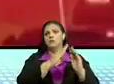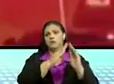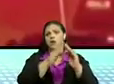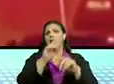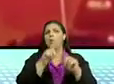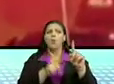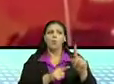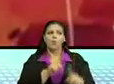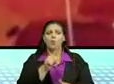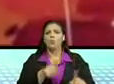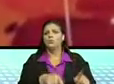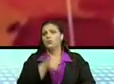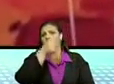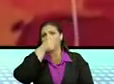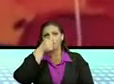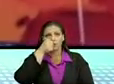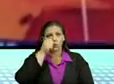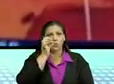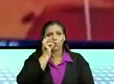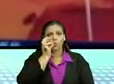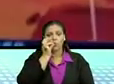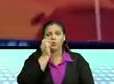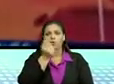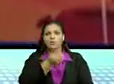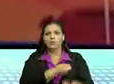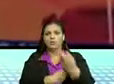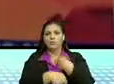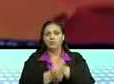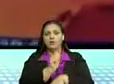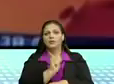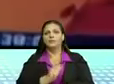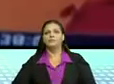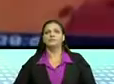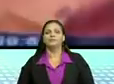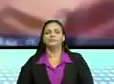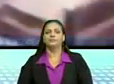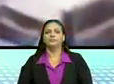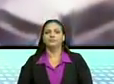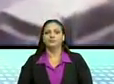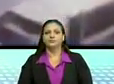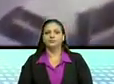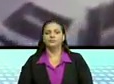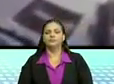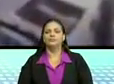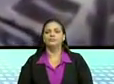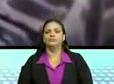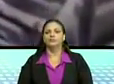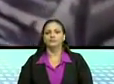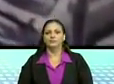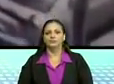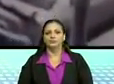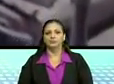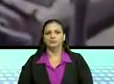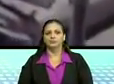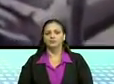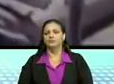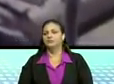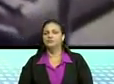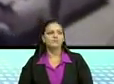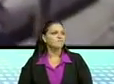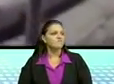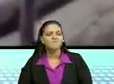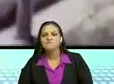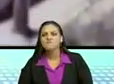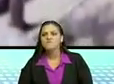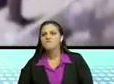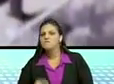eso. Donde hay venta de drogas, el delito, el robo, se aumenta. Aumenta porque viene de allá. Quieren fumar, vienen a